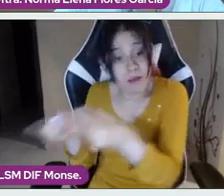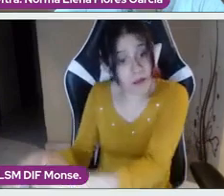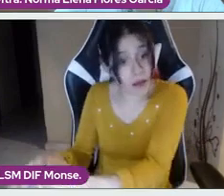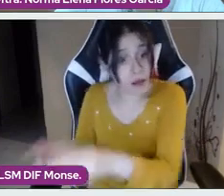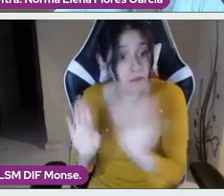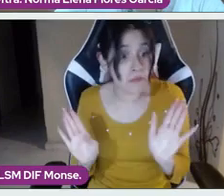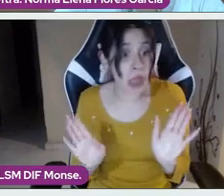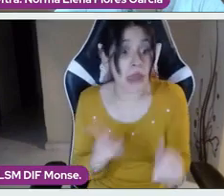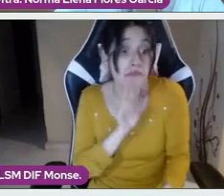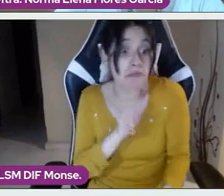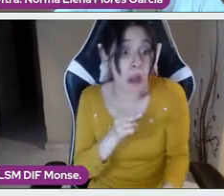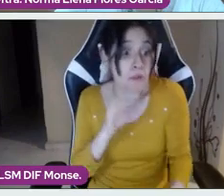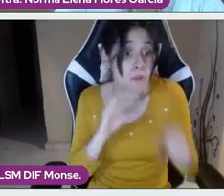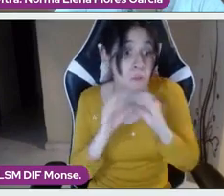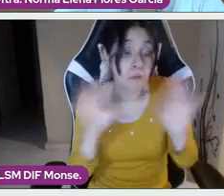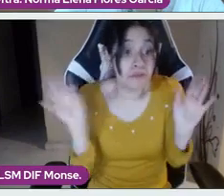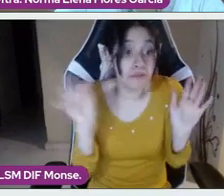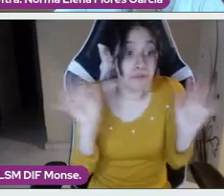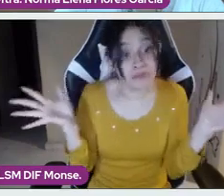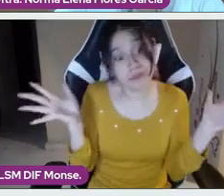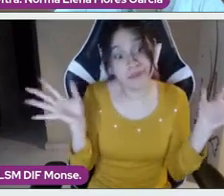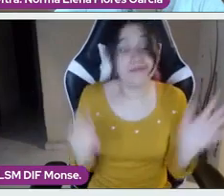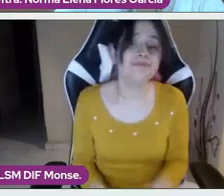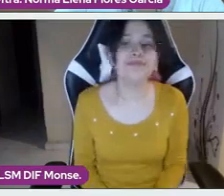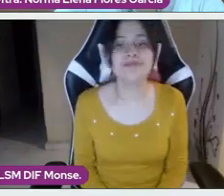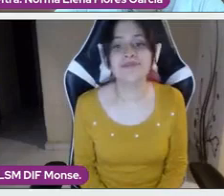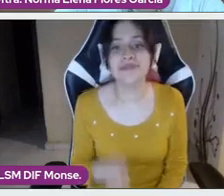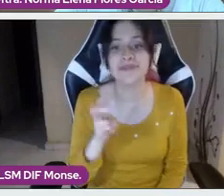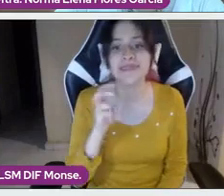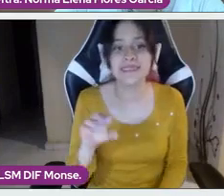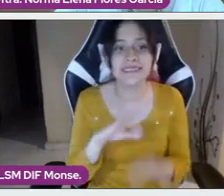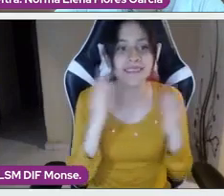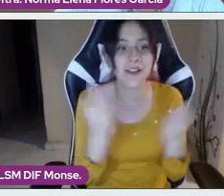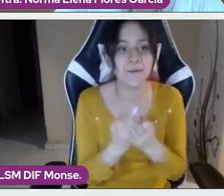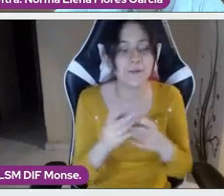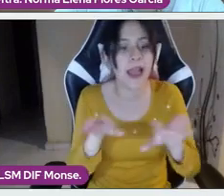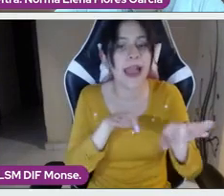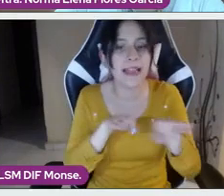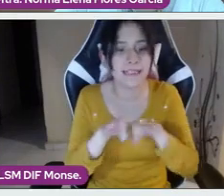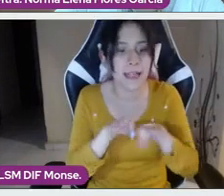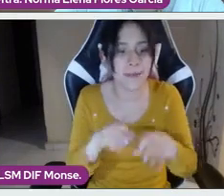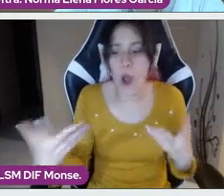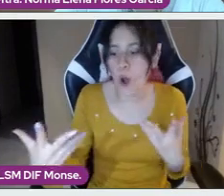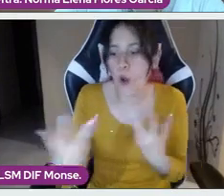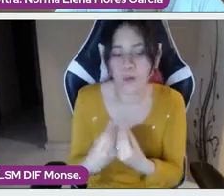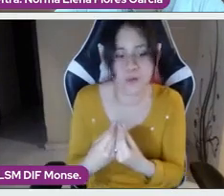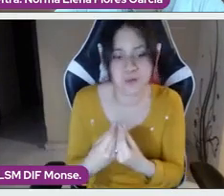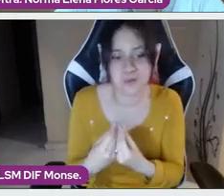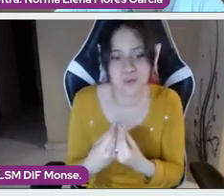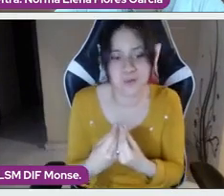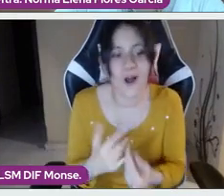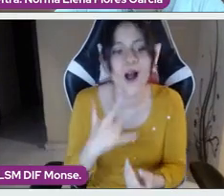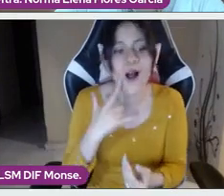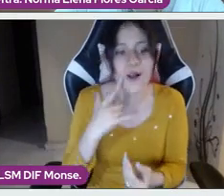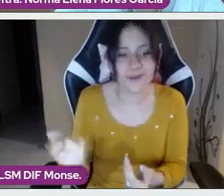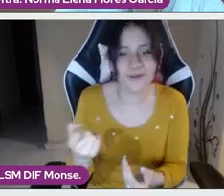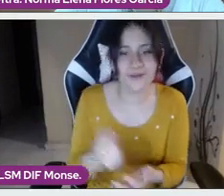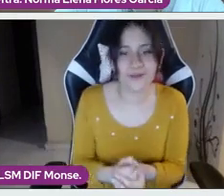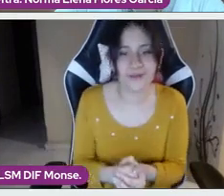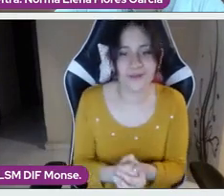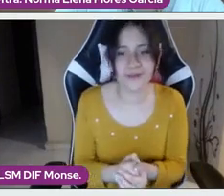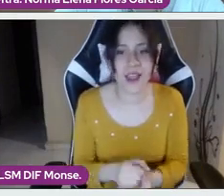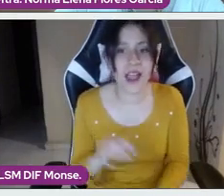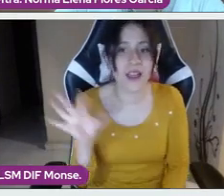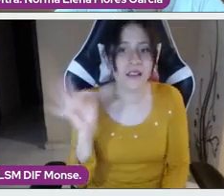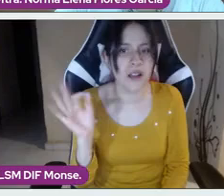la comunicación, va a mejorar muchísimo el trabajo en la familia, la crianza en la familia, y no se va a